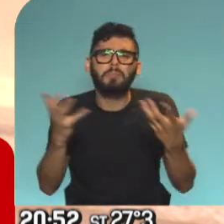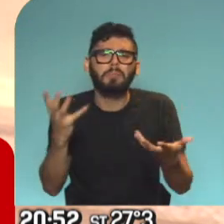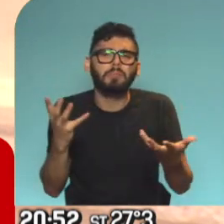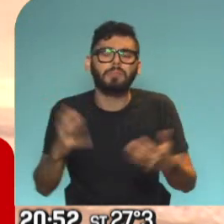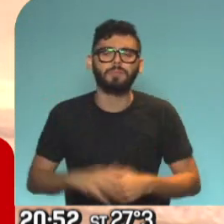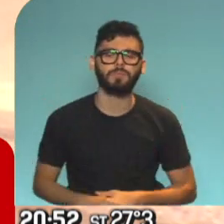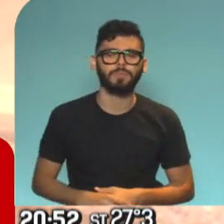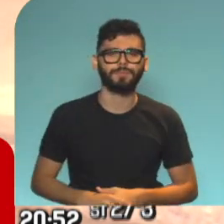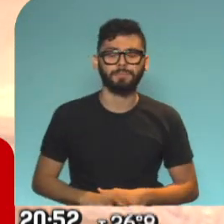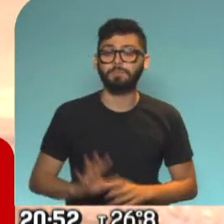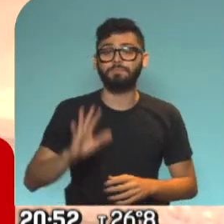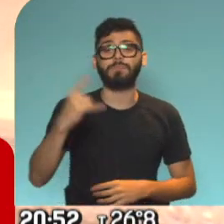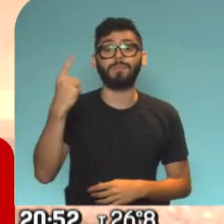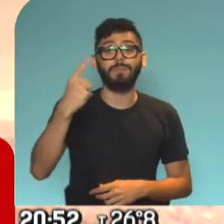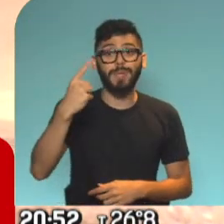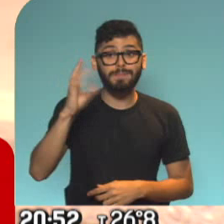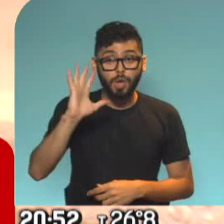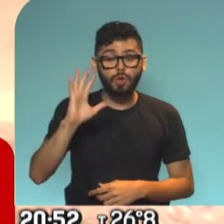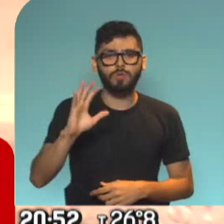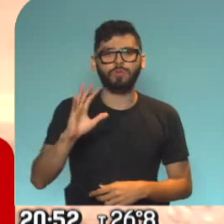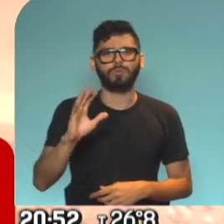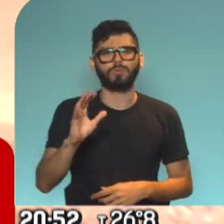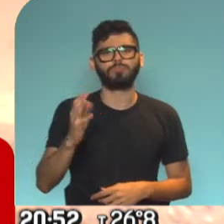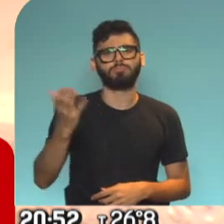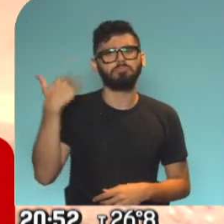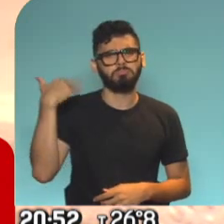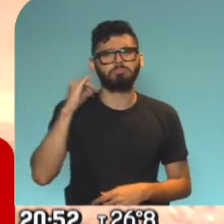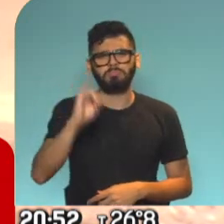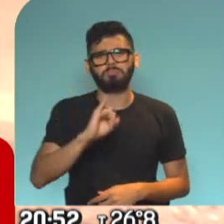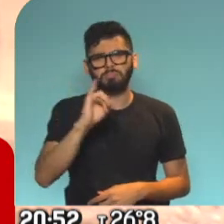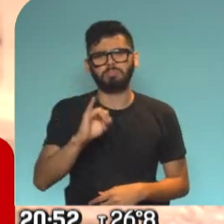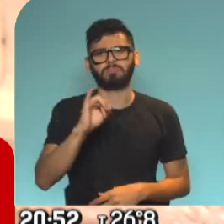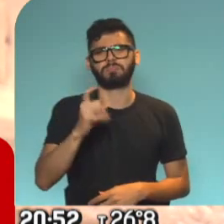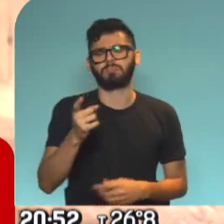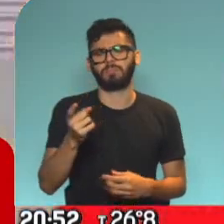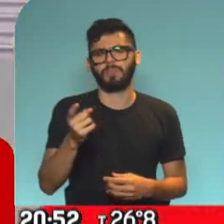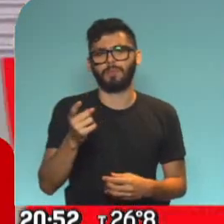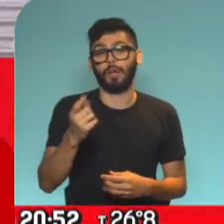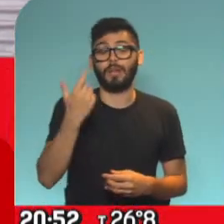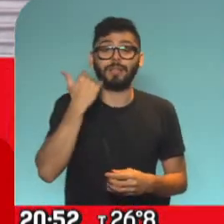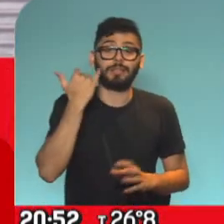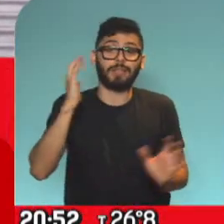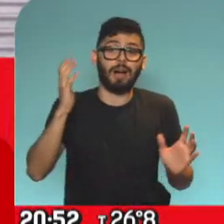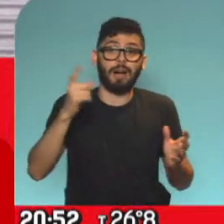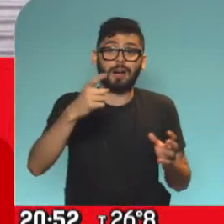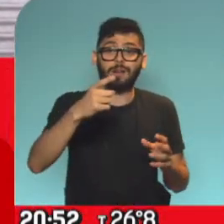Bueno, a ver, en primer lugar, lo habíamos dicho en su momento, ya con la victoria electoral que había